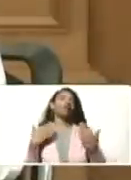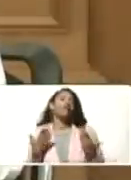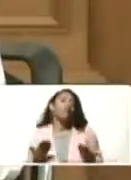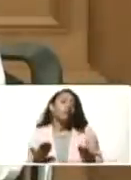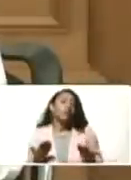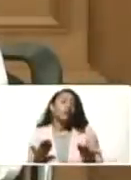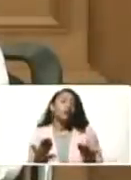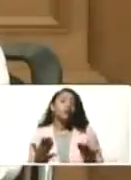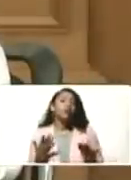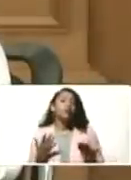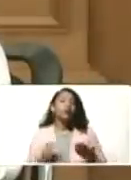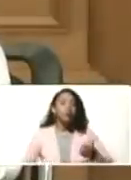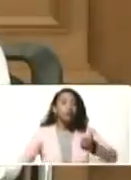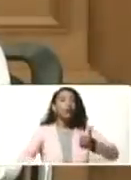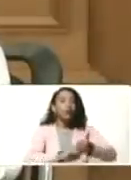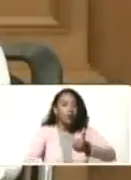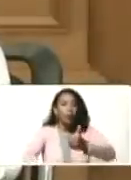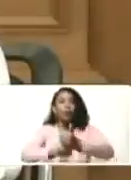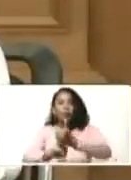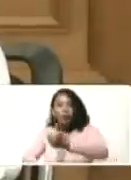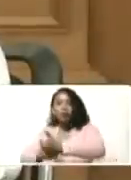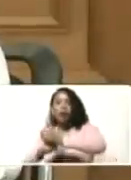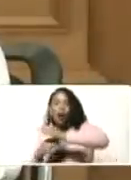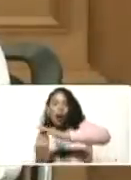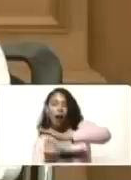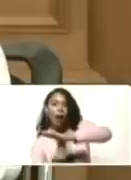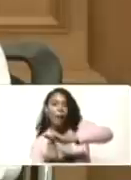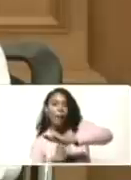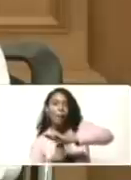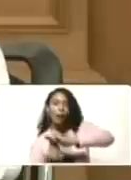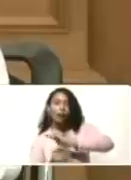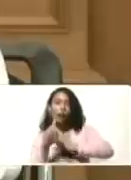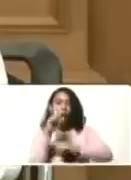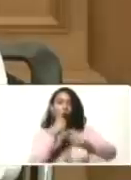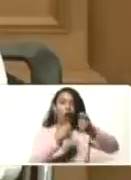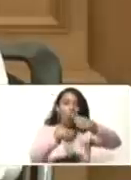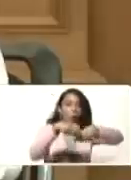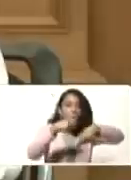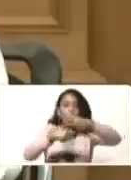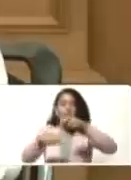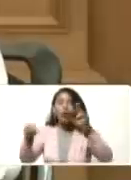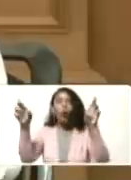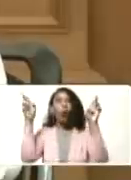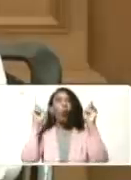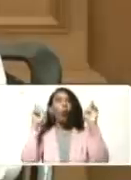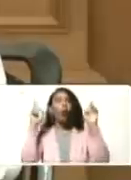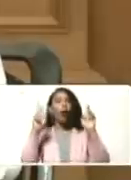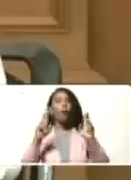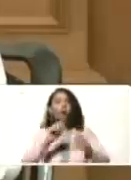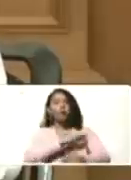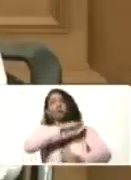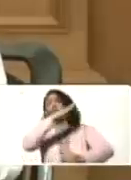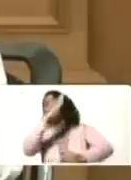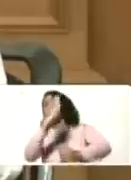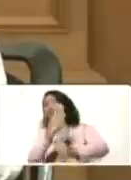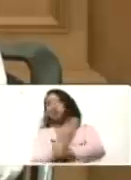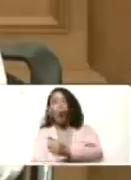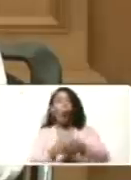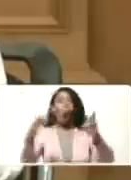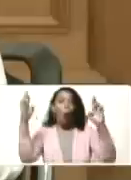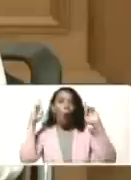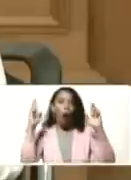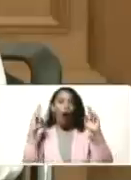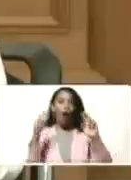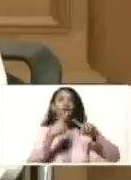que fortalezcan las bases de un comercio ojalá poderoso, ojalá